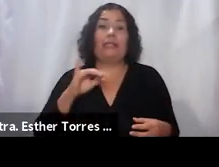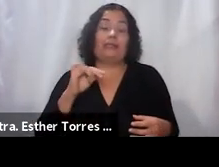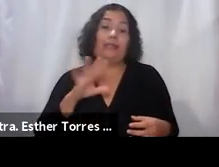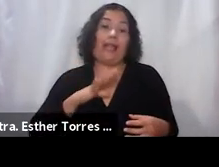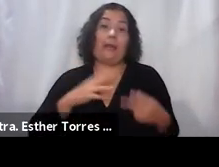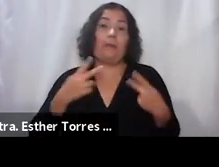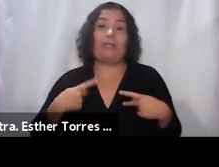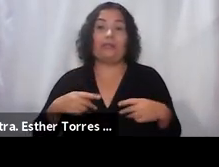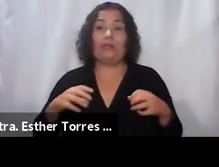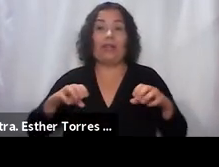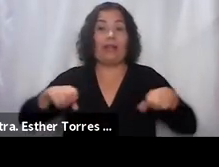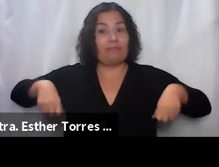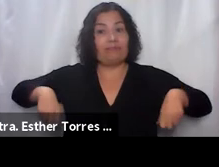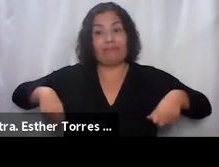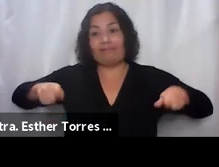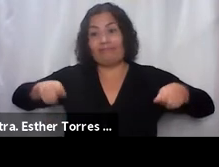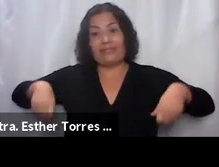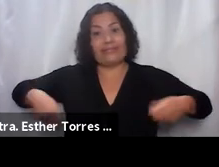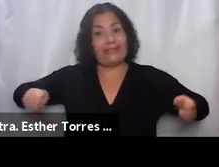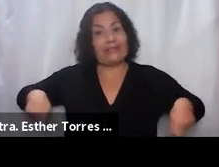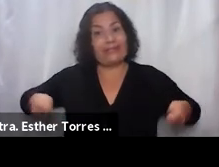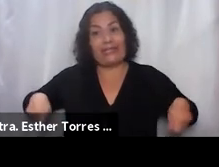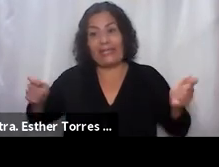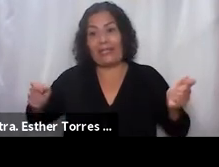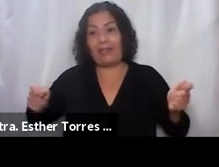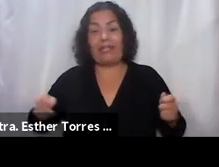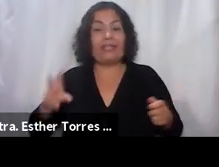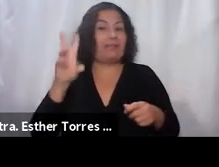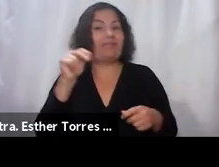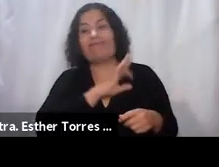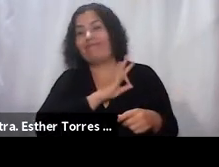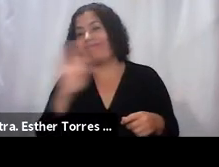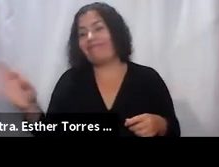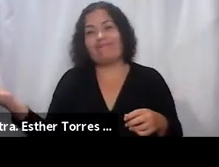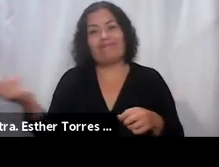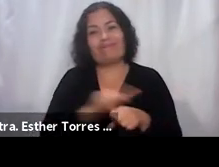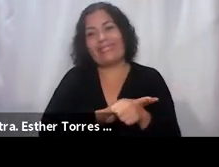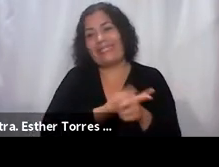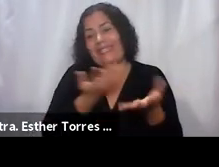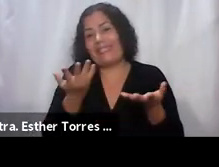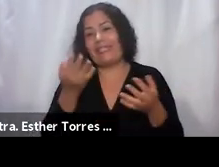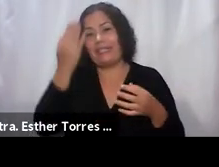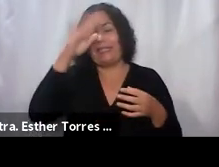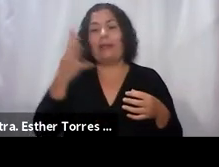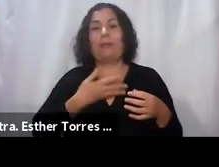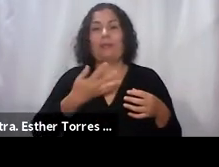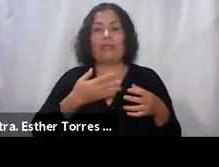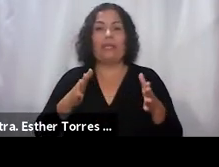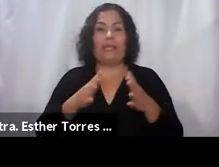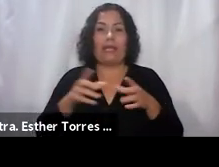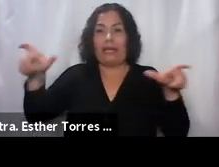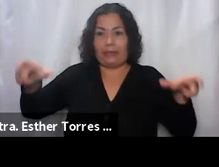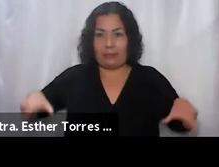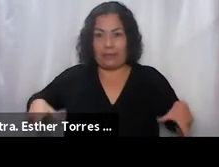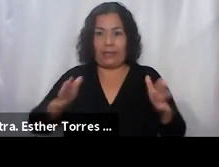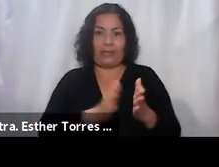¿no? Pues no podría pasar, aunque sabemos que tiene el ancho adecuado, pero pues por los postes o por esta cabina